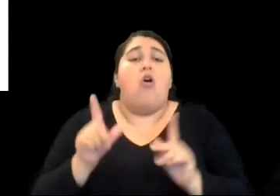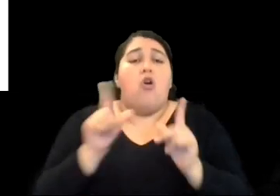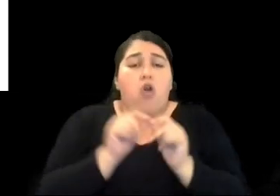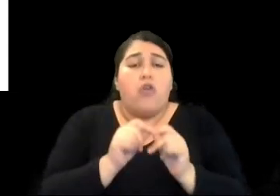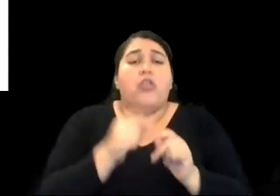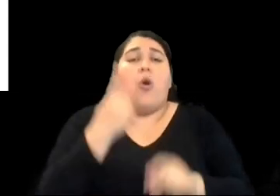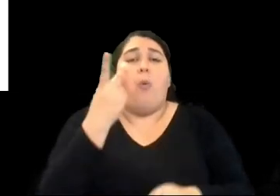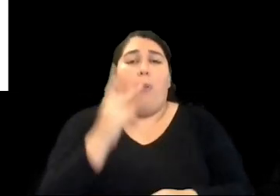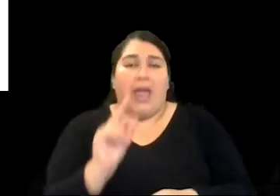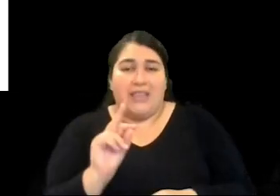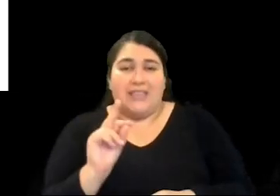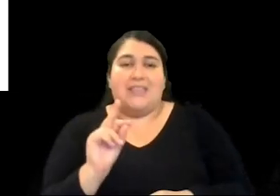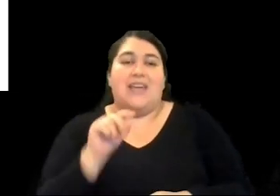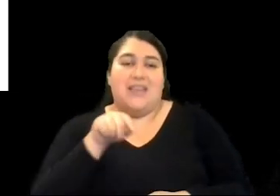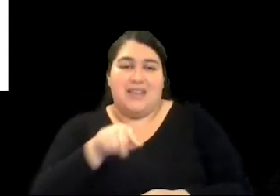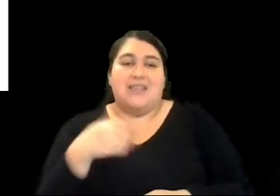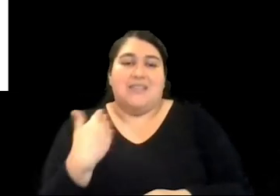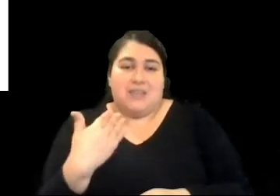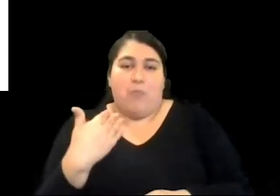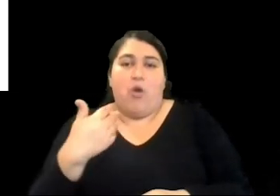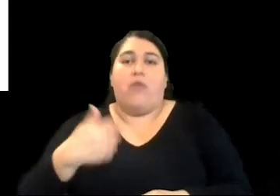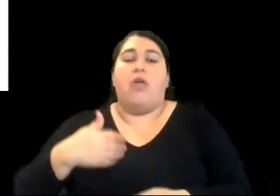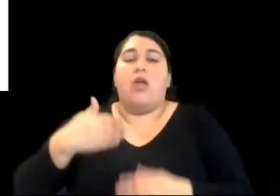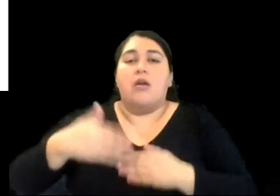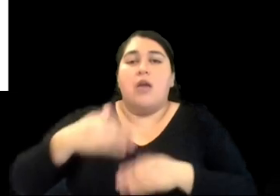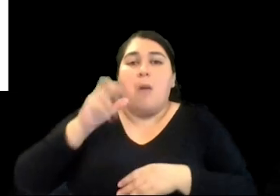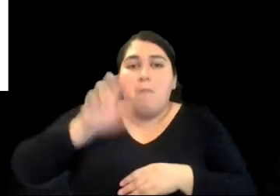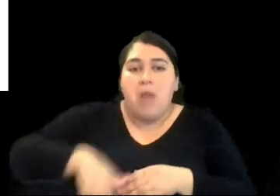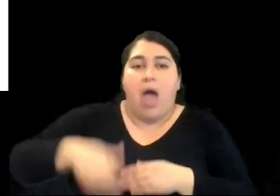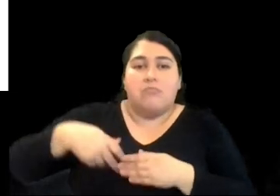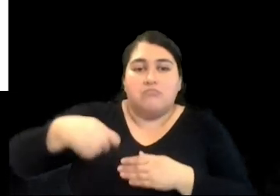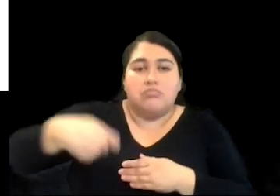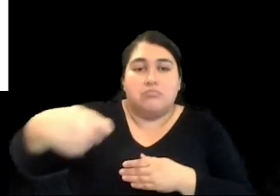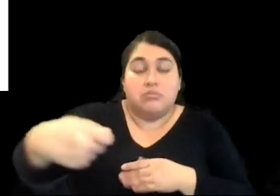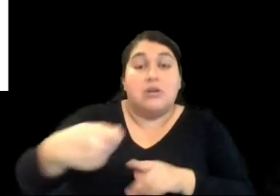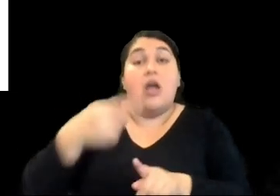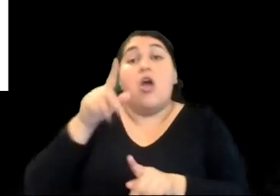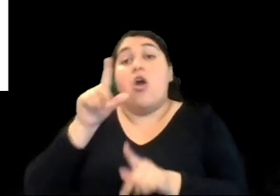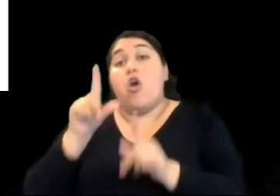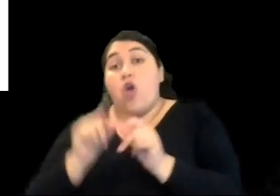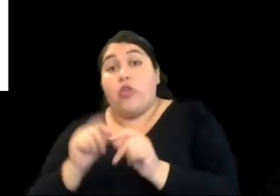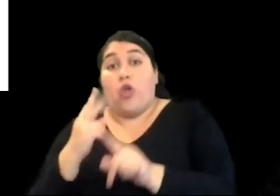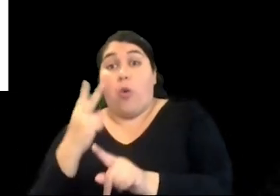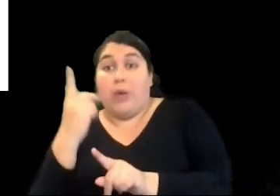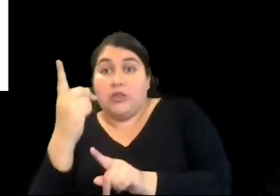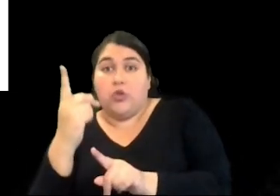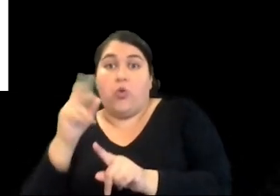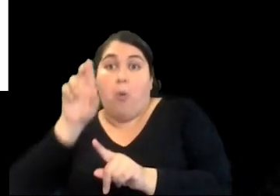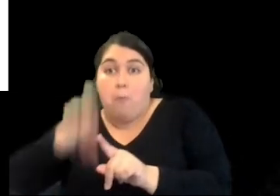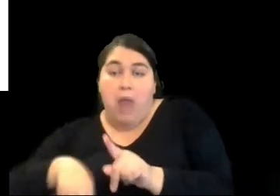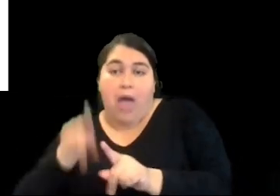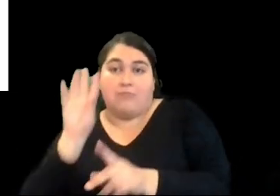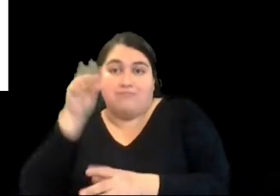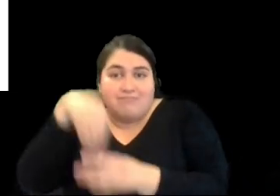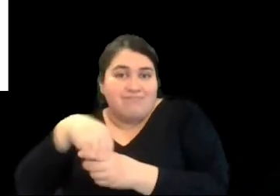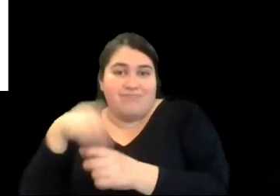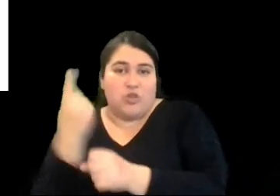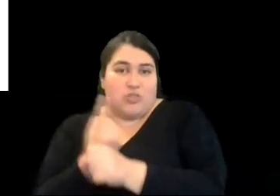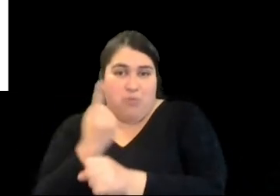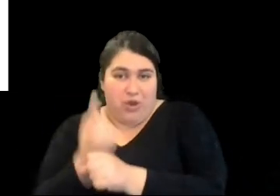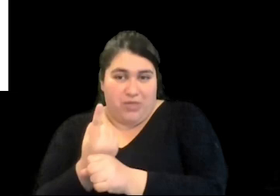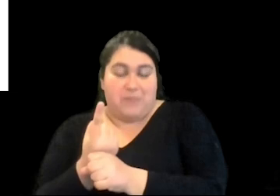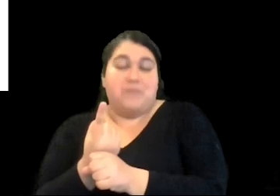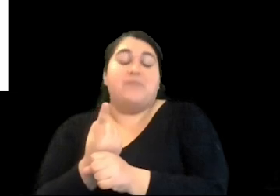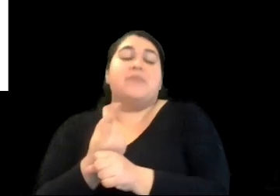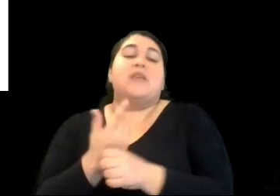20 que puede regularizarse en la moratoria, pero el código 21 no, porque la cotización previsional no ingresa en el régimen. Entonces,